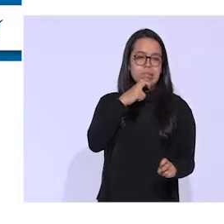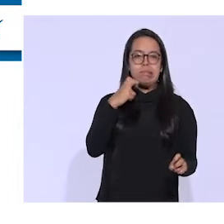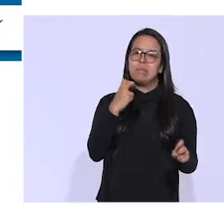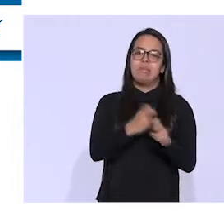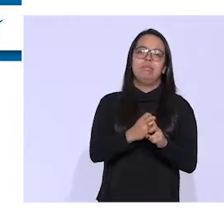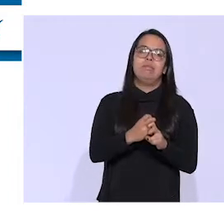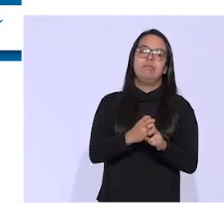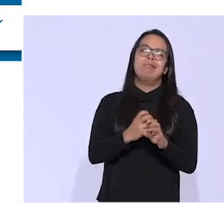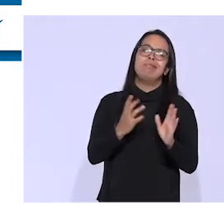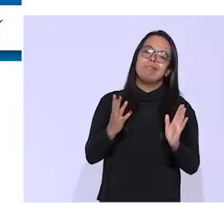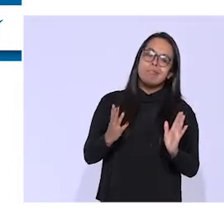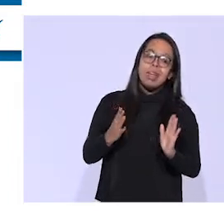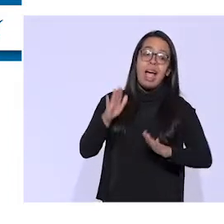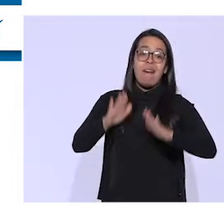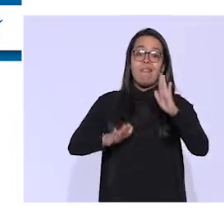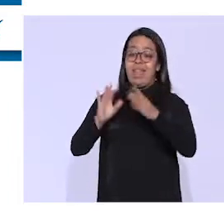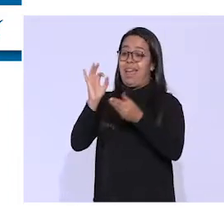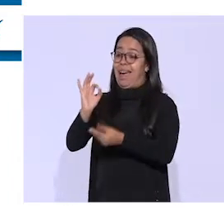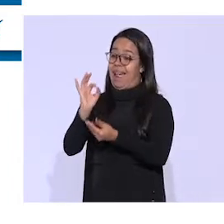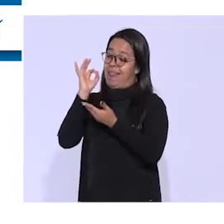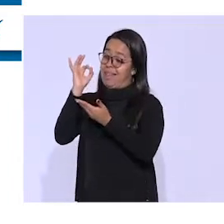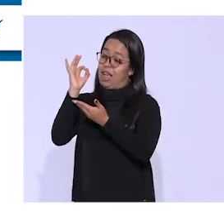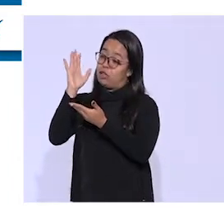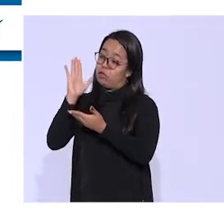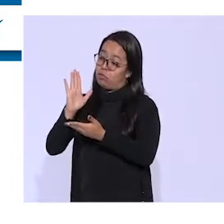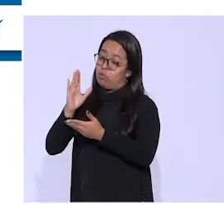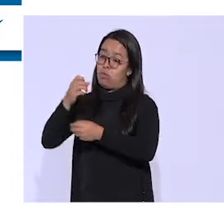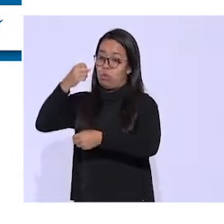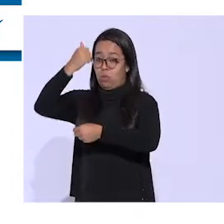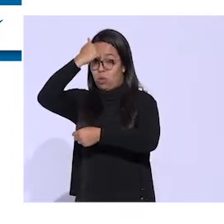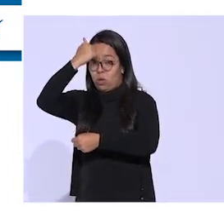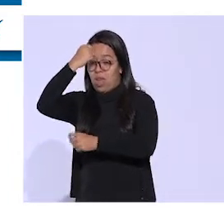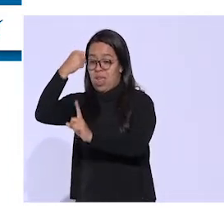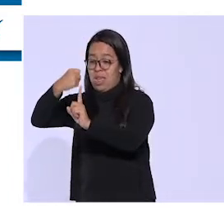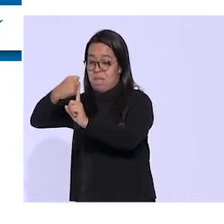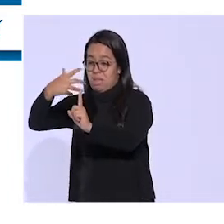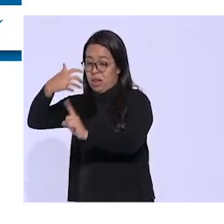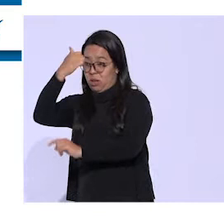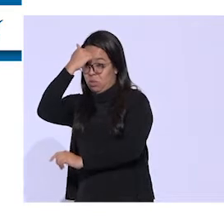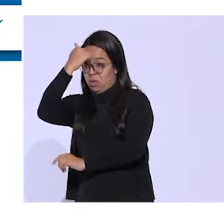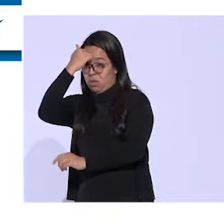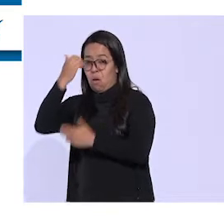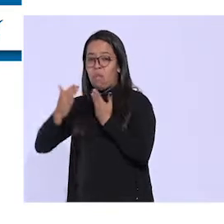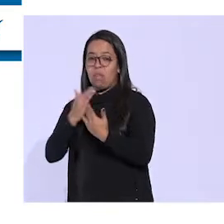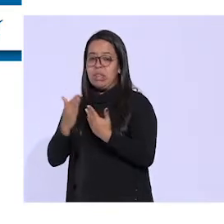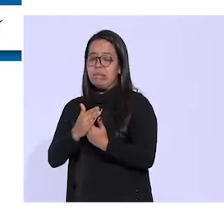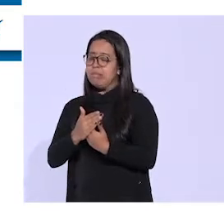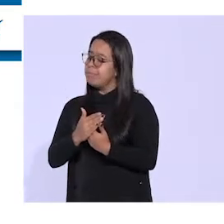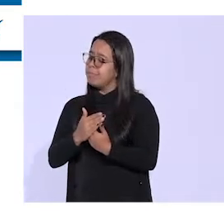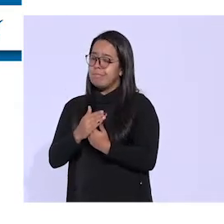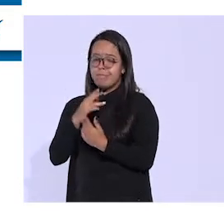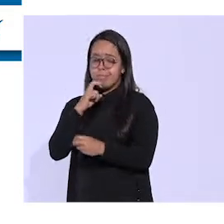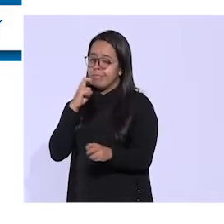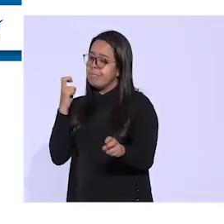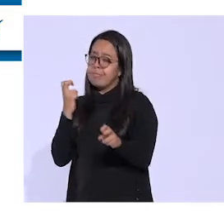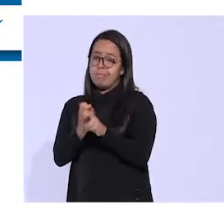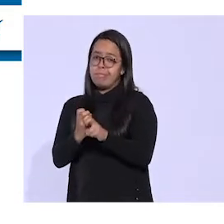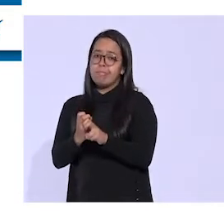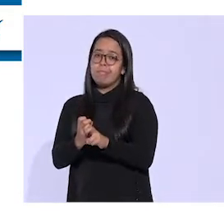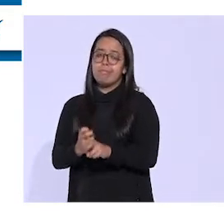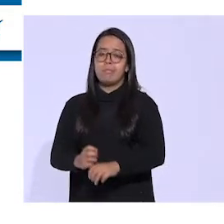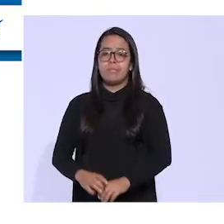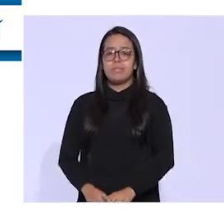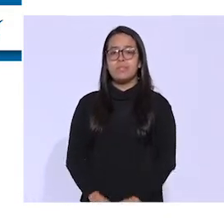veces, medir la calidad de los profesores o medir el impacto de los profesores es mucho más difícil de lo que nos pensamos. ¿Vale?